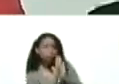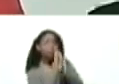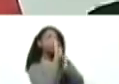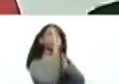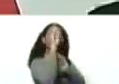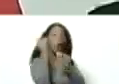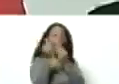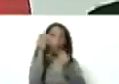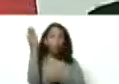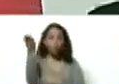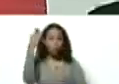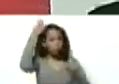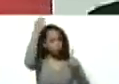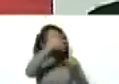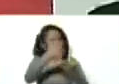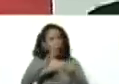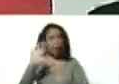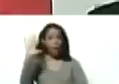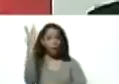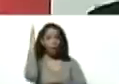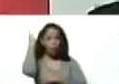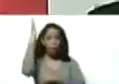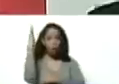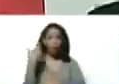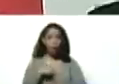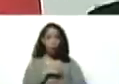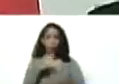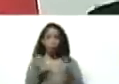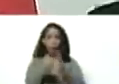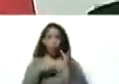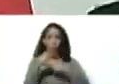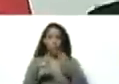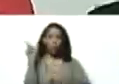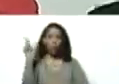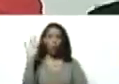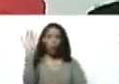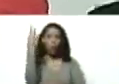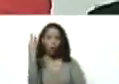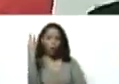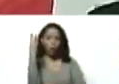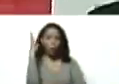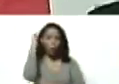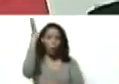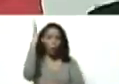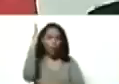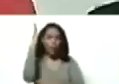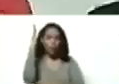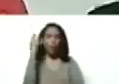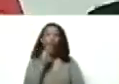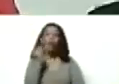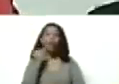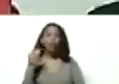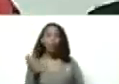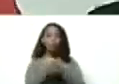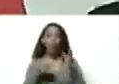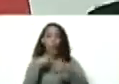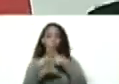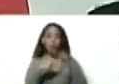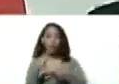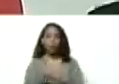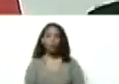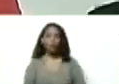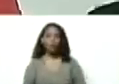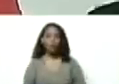a partir además del quinto congreso de nuestro partido, del cuarto congreso de la juventud del partido, donde ha,